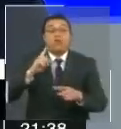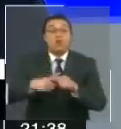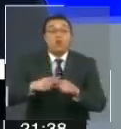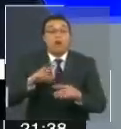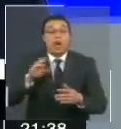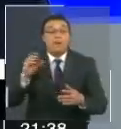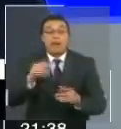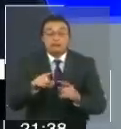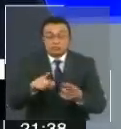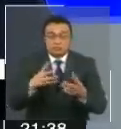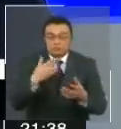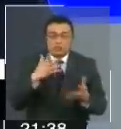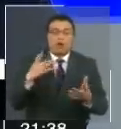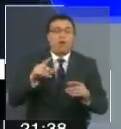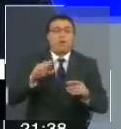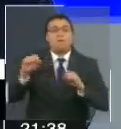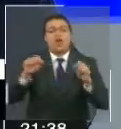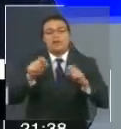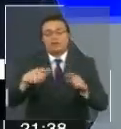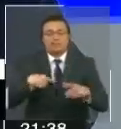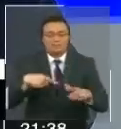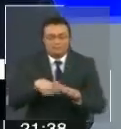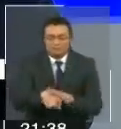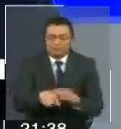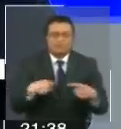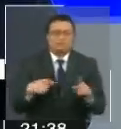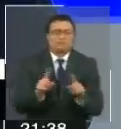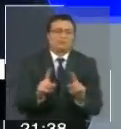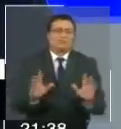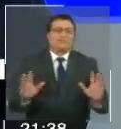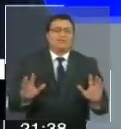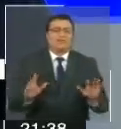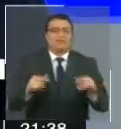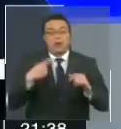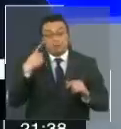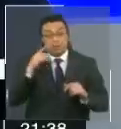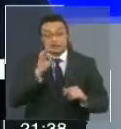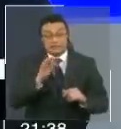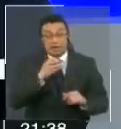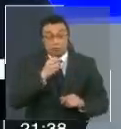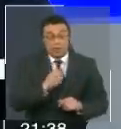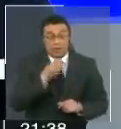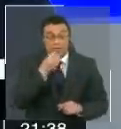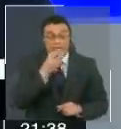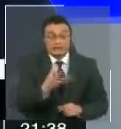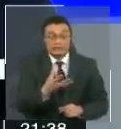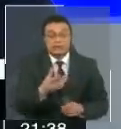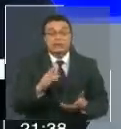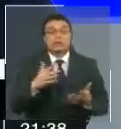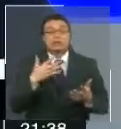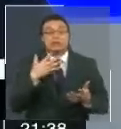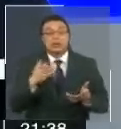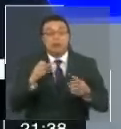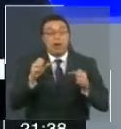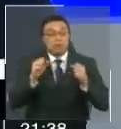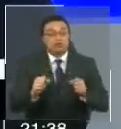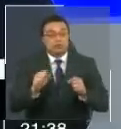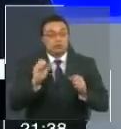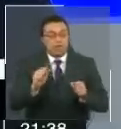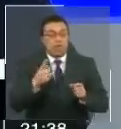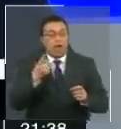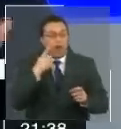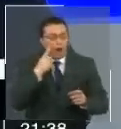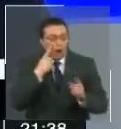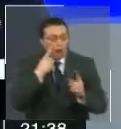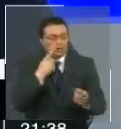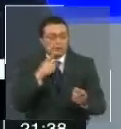valoración política en la cual yo no voy a entrar. Pero yo quisiera sí señalar lo siguiente. Yo creo que a lo mejor es posible reconocer lo